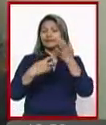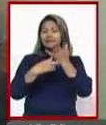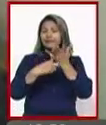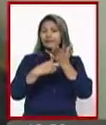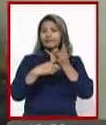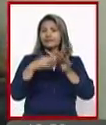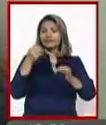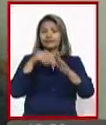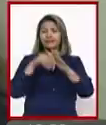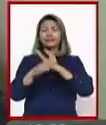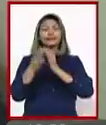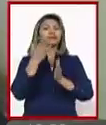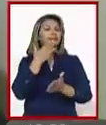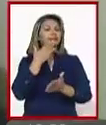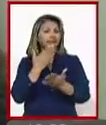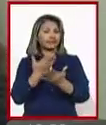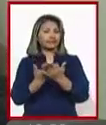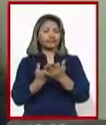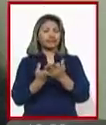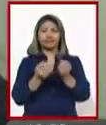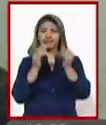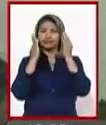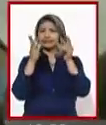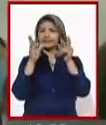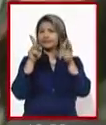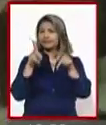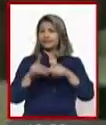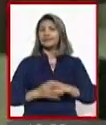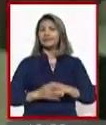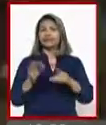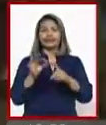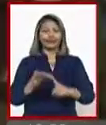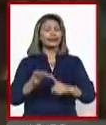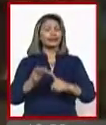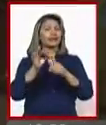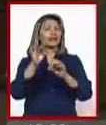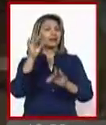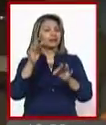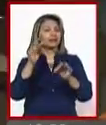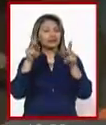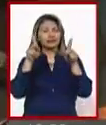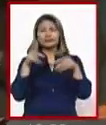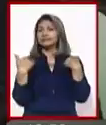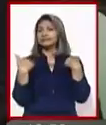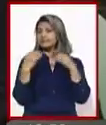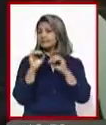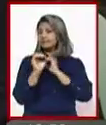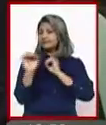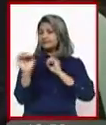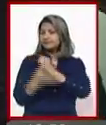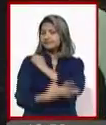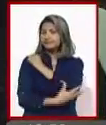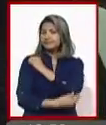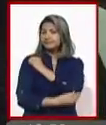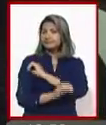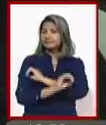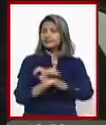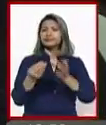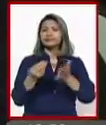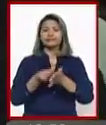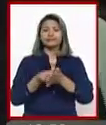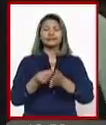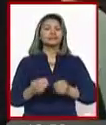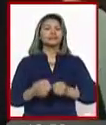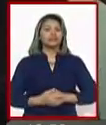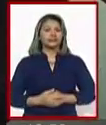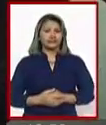es bueno pues esta campaña que están haciendo, ¿no? Y especialmente para los que no tienen, como ser yo, por lo menos que yo no tengo,